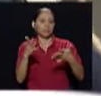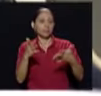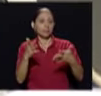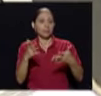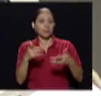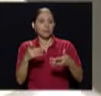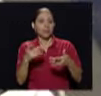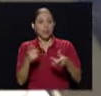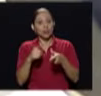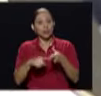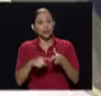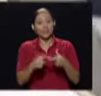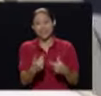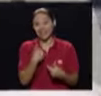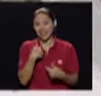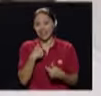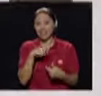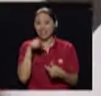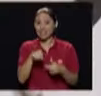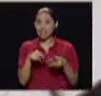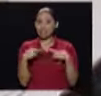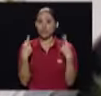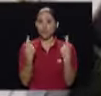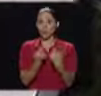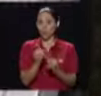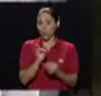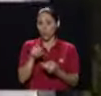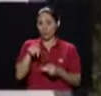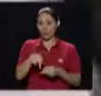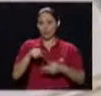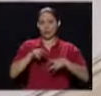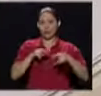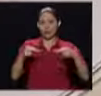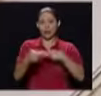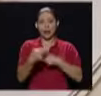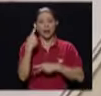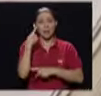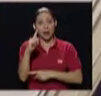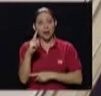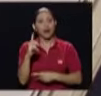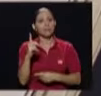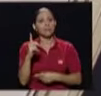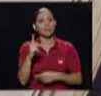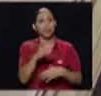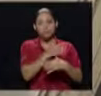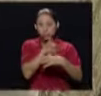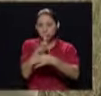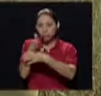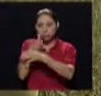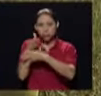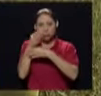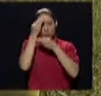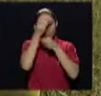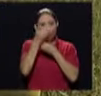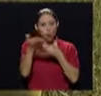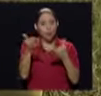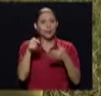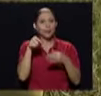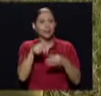zona. Entonces, tener este tipo de reunión regional para compartir